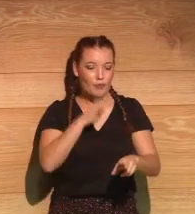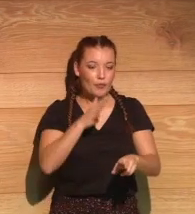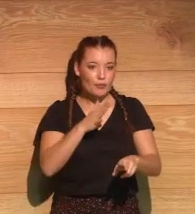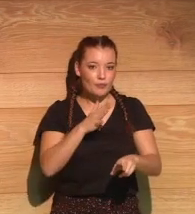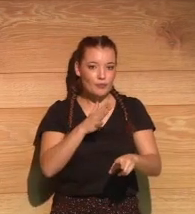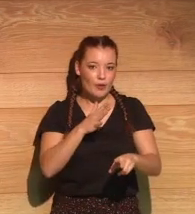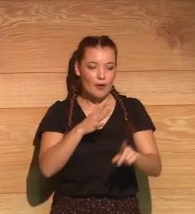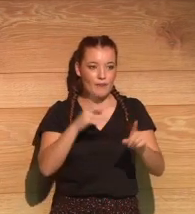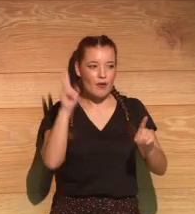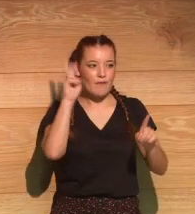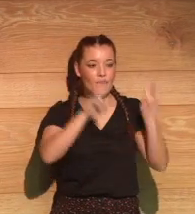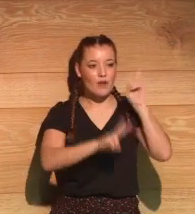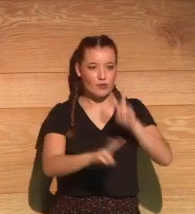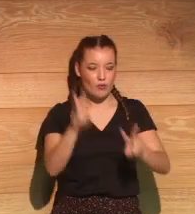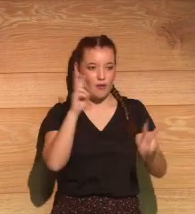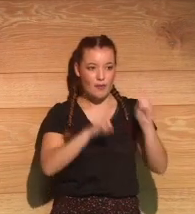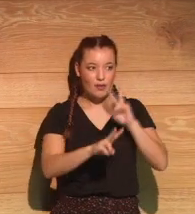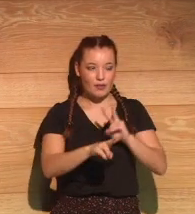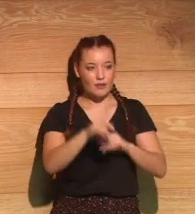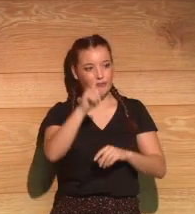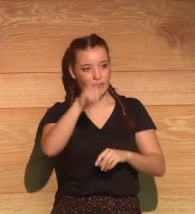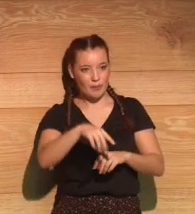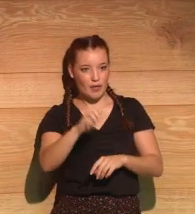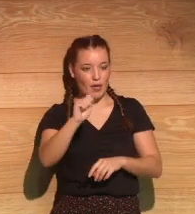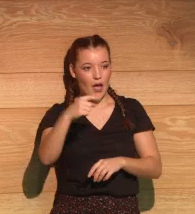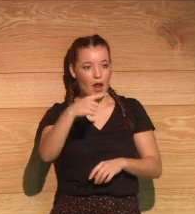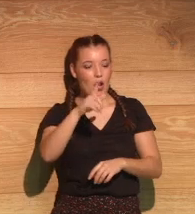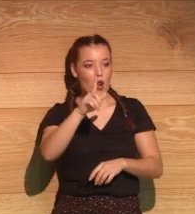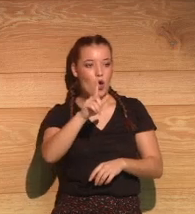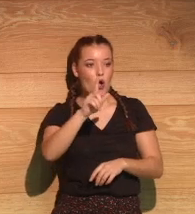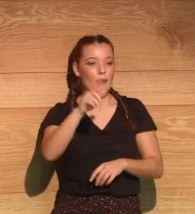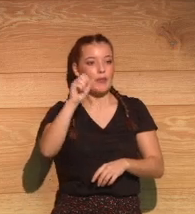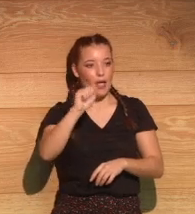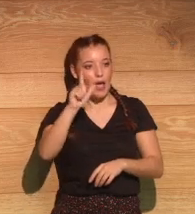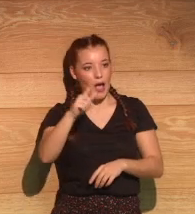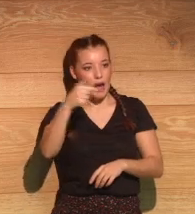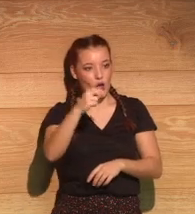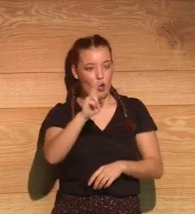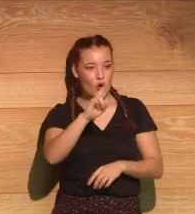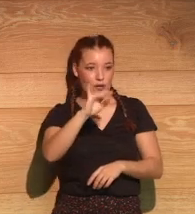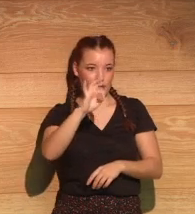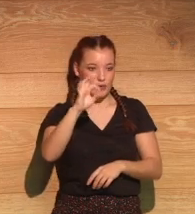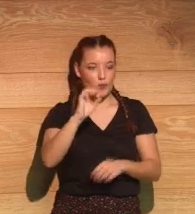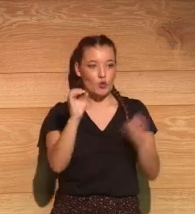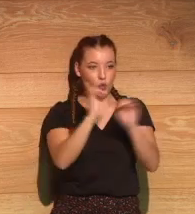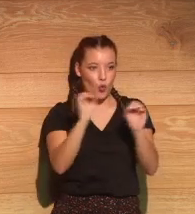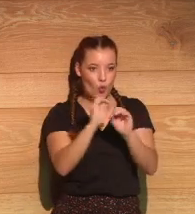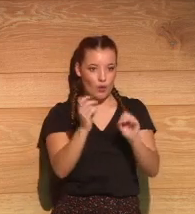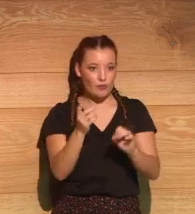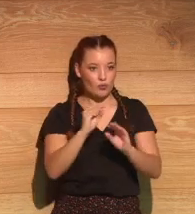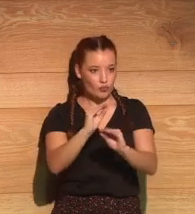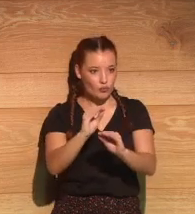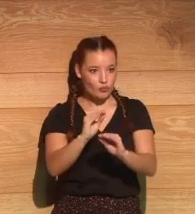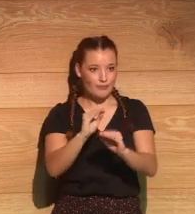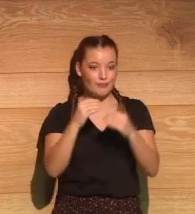además visualmente y con algoritmos muy de Google, todavía mucho más poderosos y todavía mucho más conformadores de las